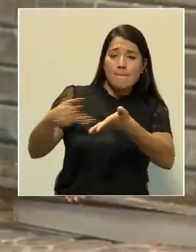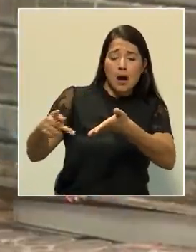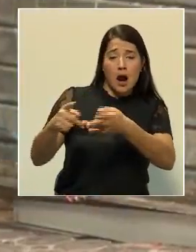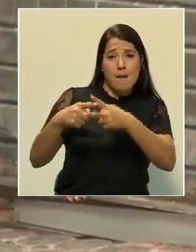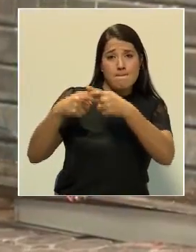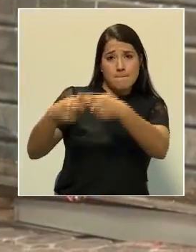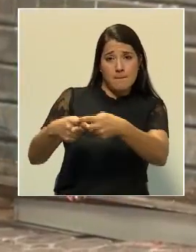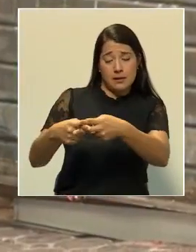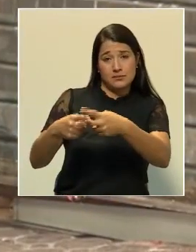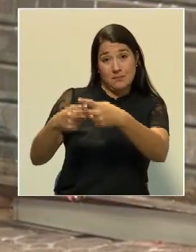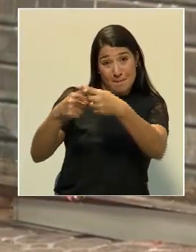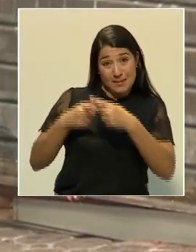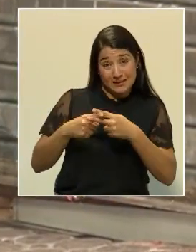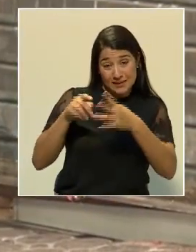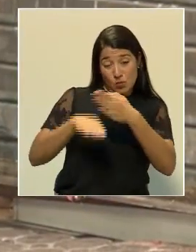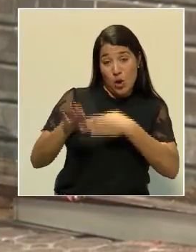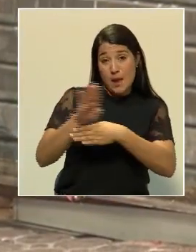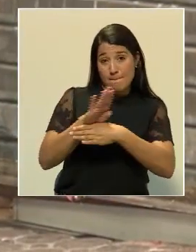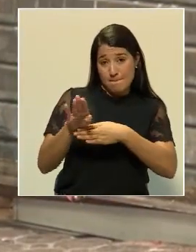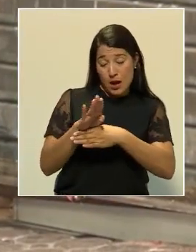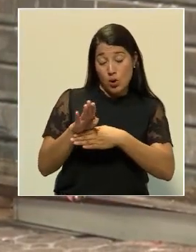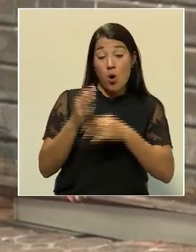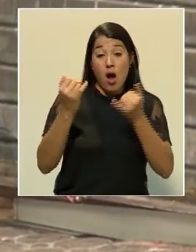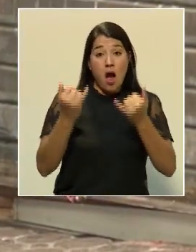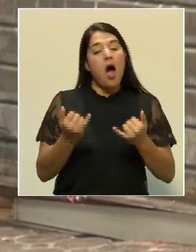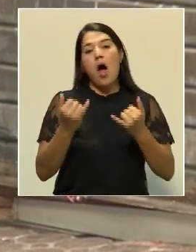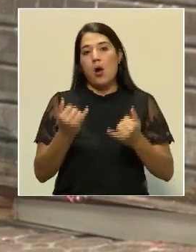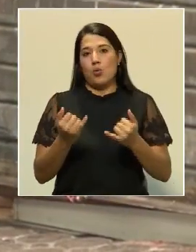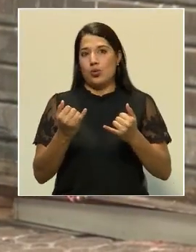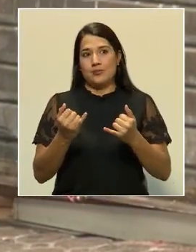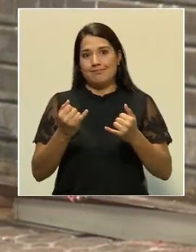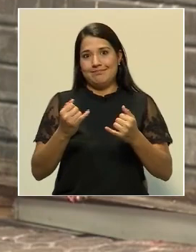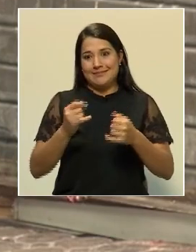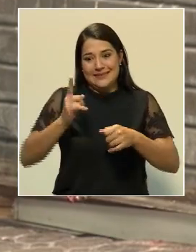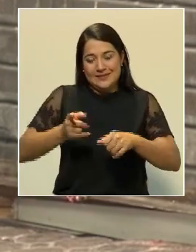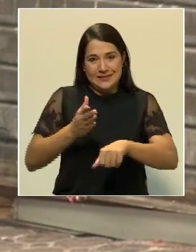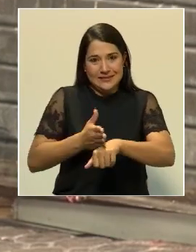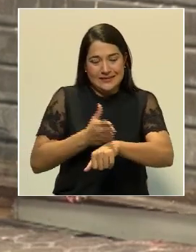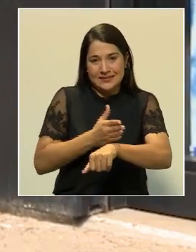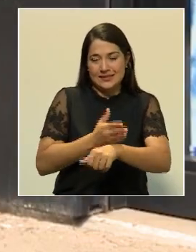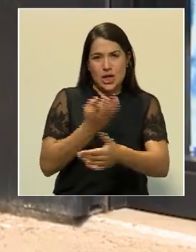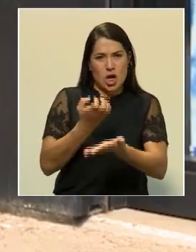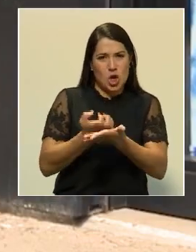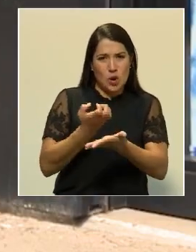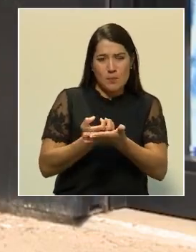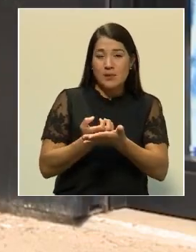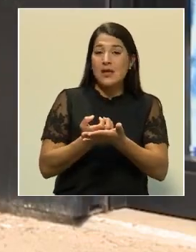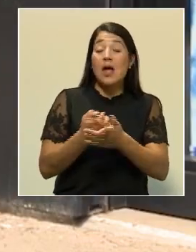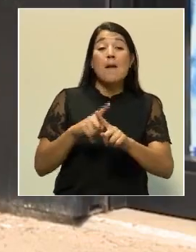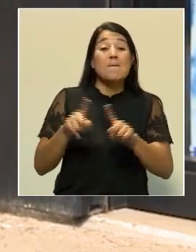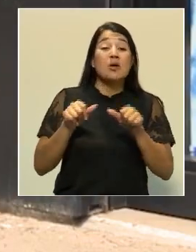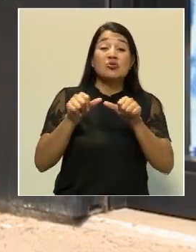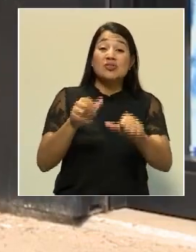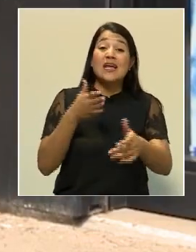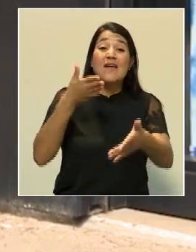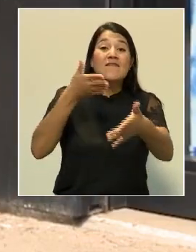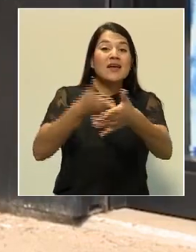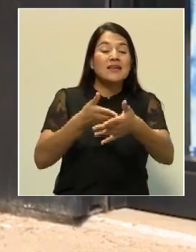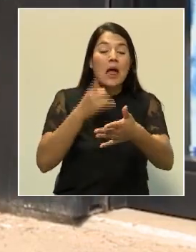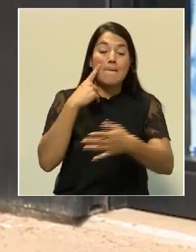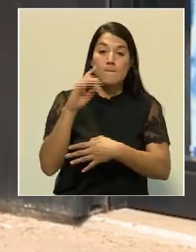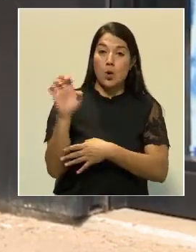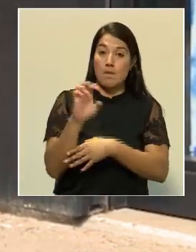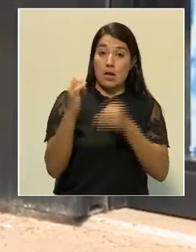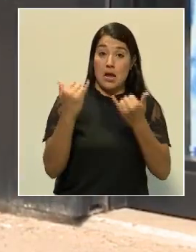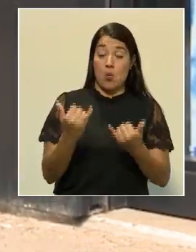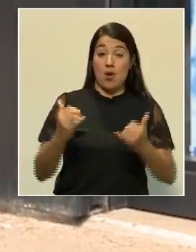alta incertidumbre del rumbo de la actividad económica nacional y continuará condicionada por el entorno internacional y la evolución de la emergencia que